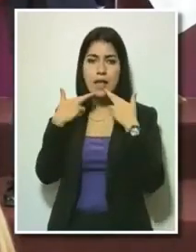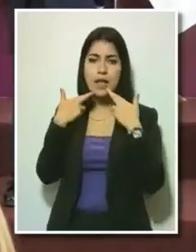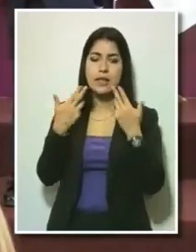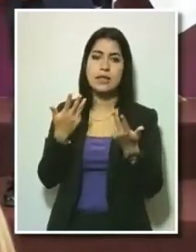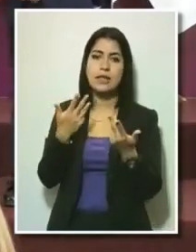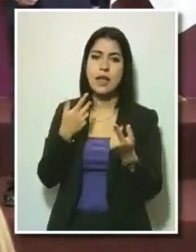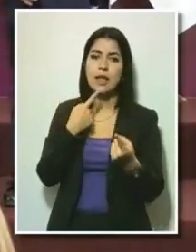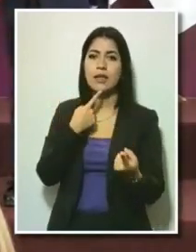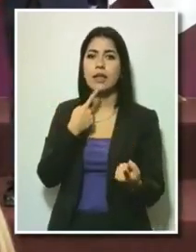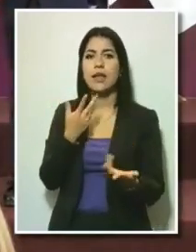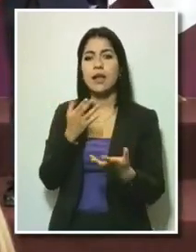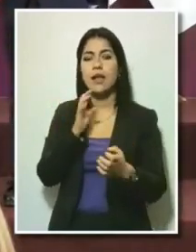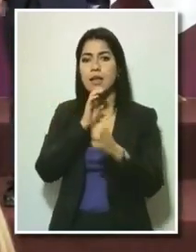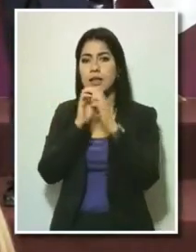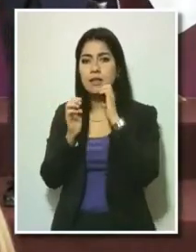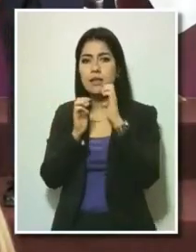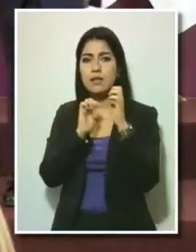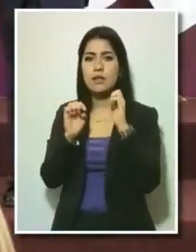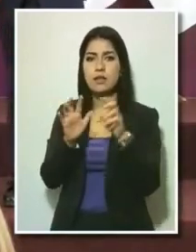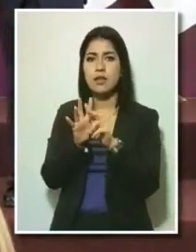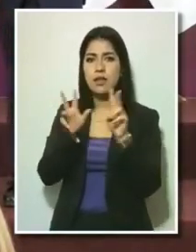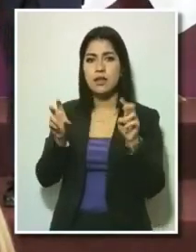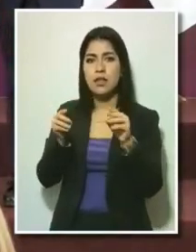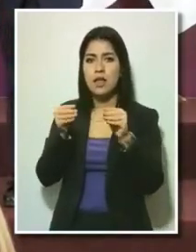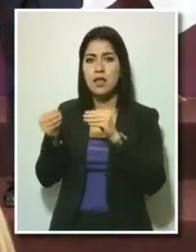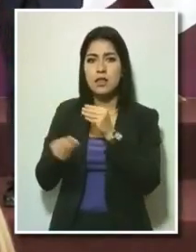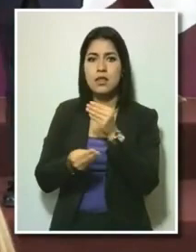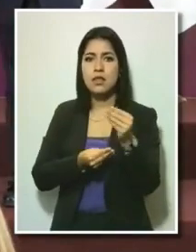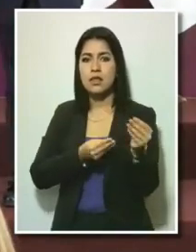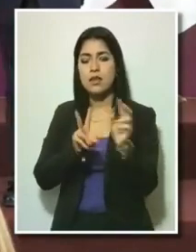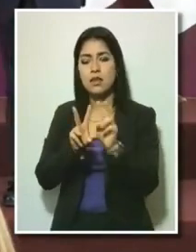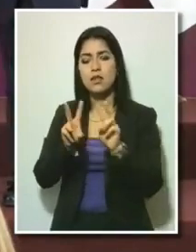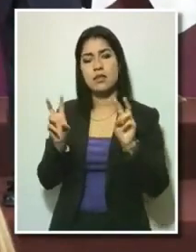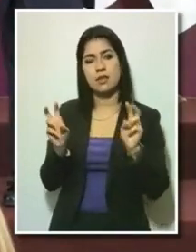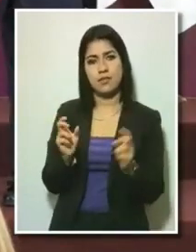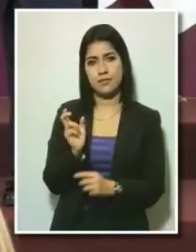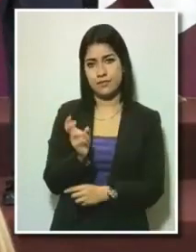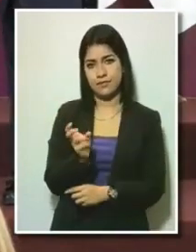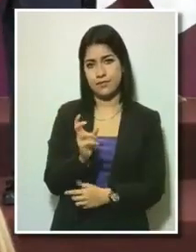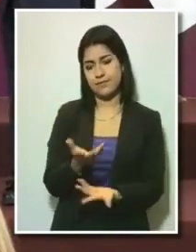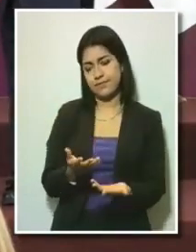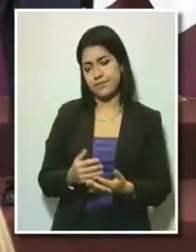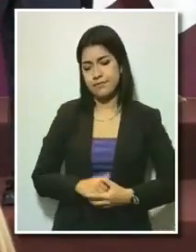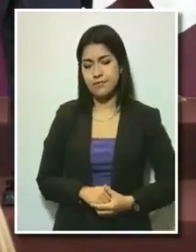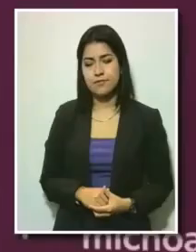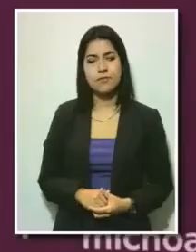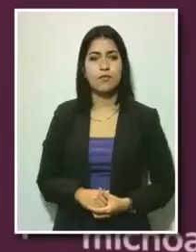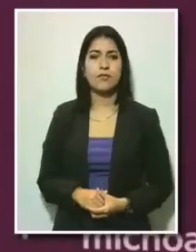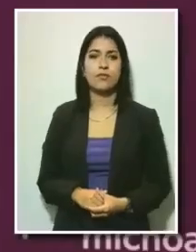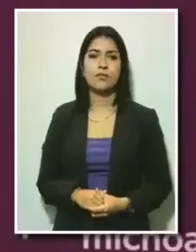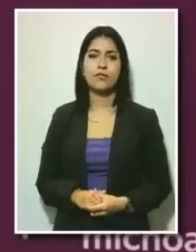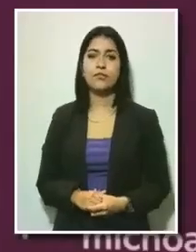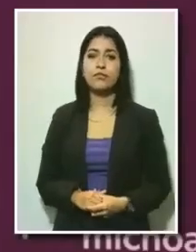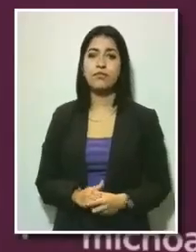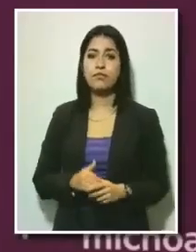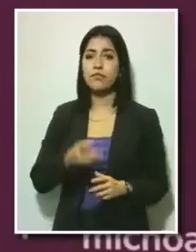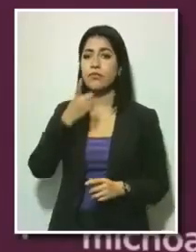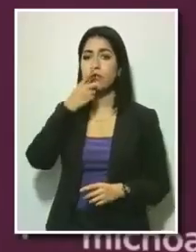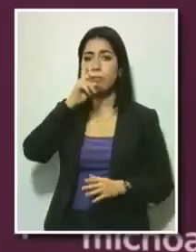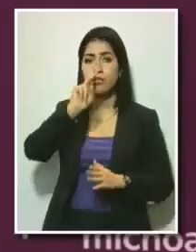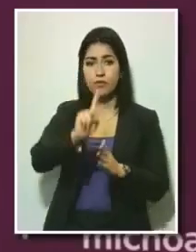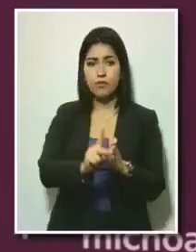prensa en el sentido de, pues, discutir estos temas, ¿no? No, reitero